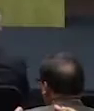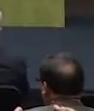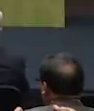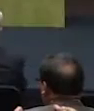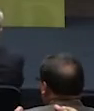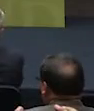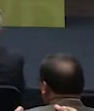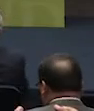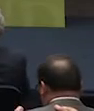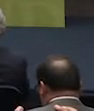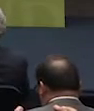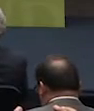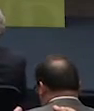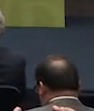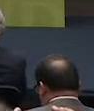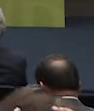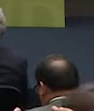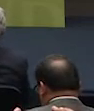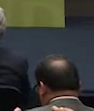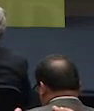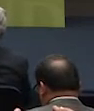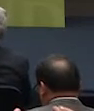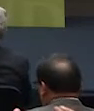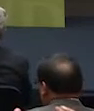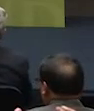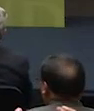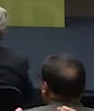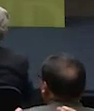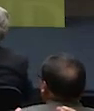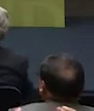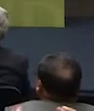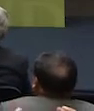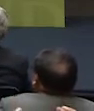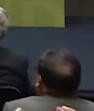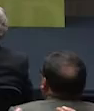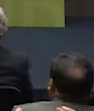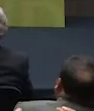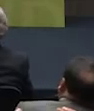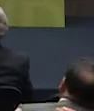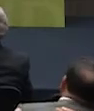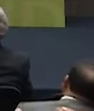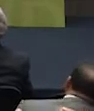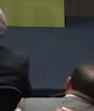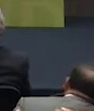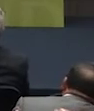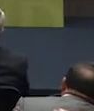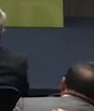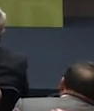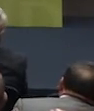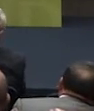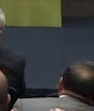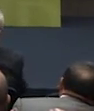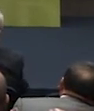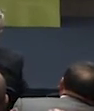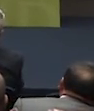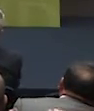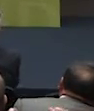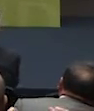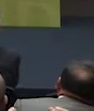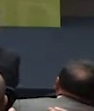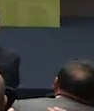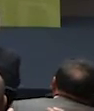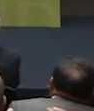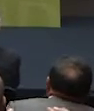Internacional de los Derechos Humanos les dan la más cordial bienvenida a la ceremonia inaugural de la segunda Conferencia